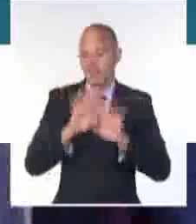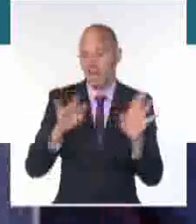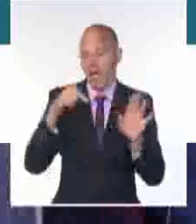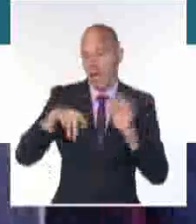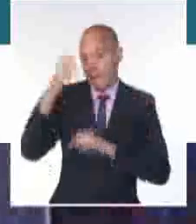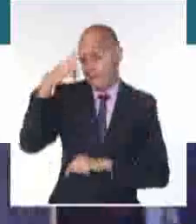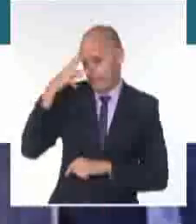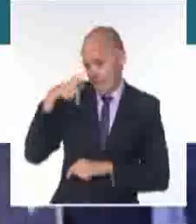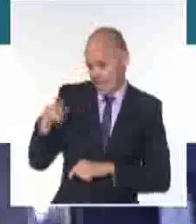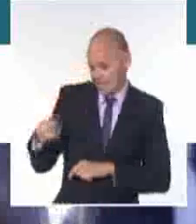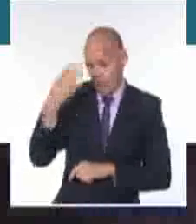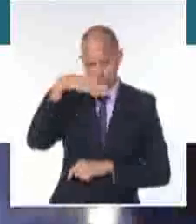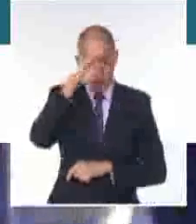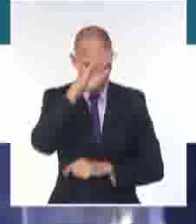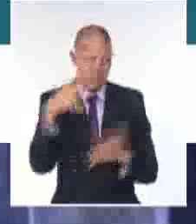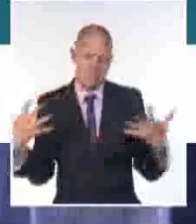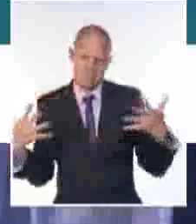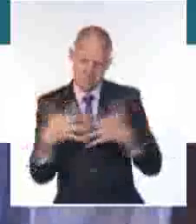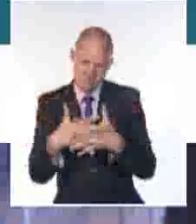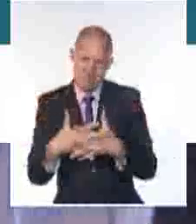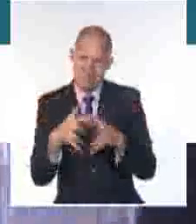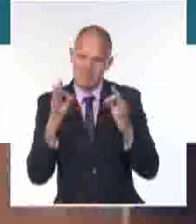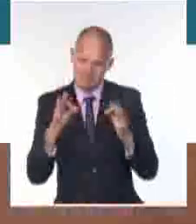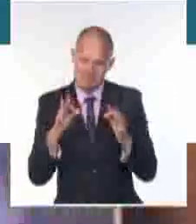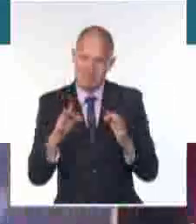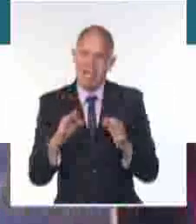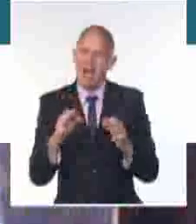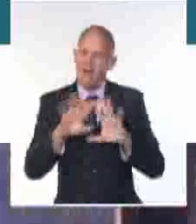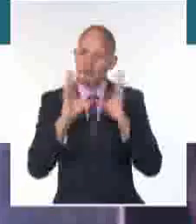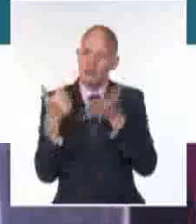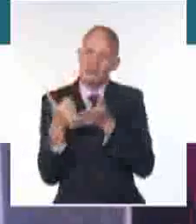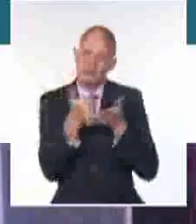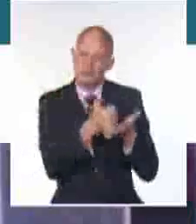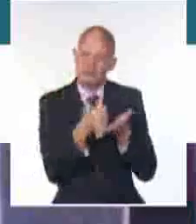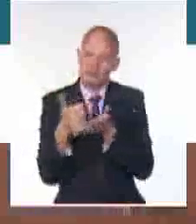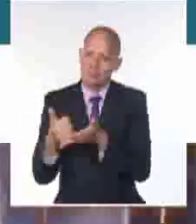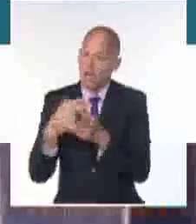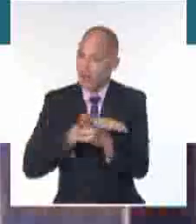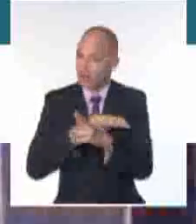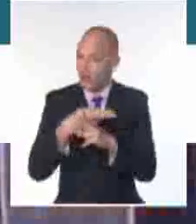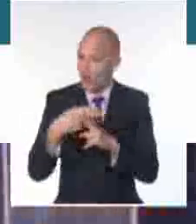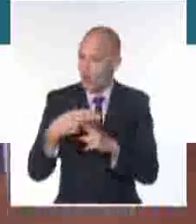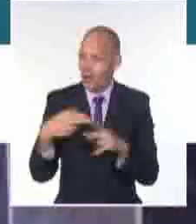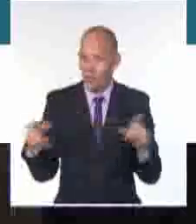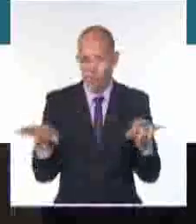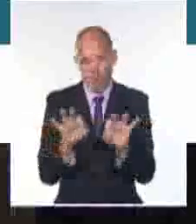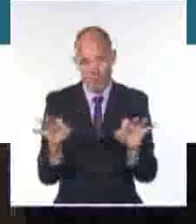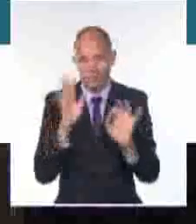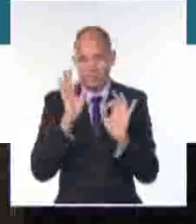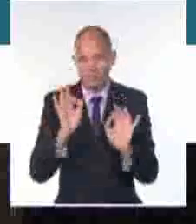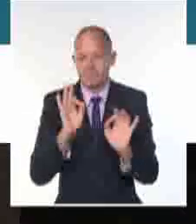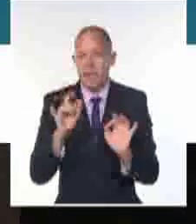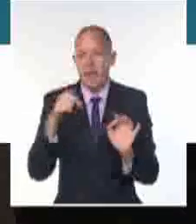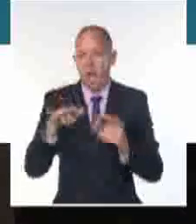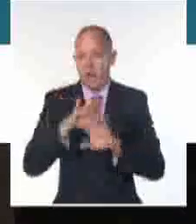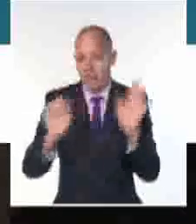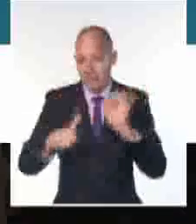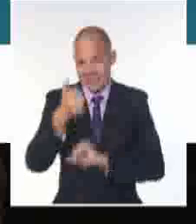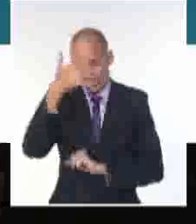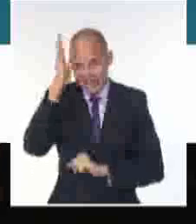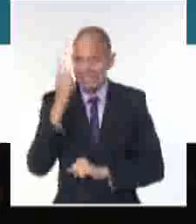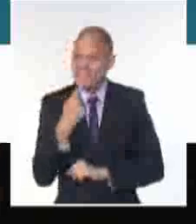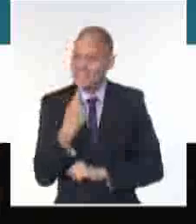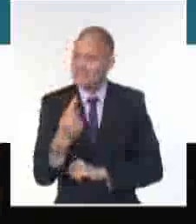naciones hermanas unidas por lazos de cooperación solidaridad e historia compartida en otro mensaje el mandatario cubano comentó haber